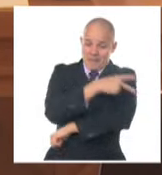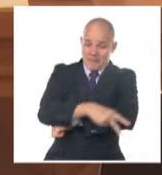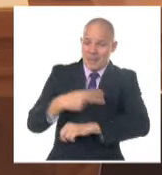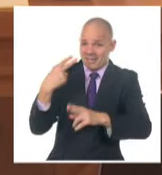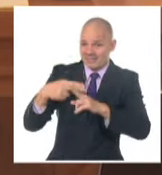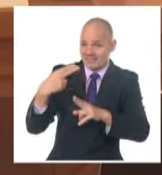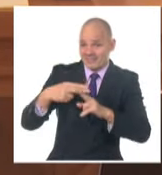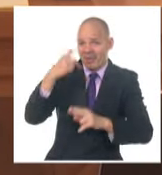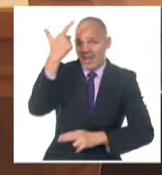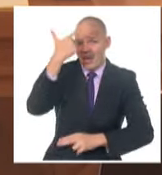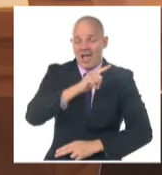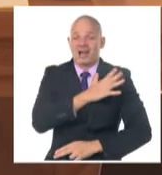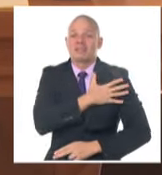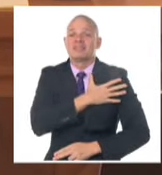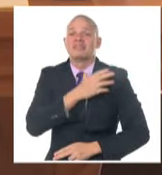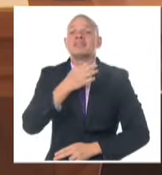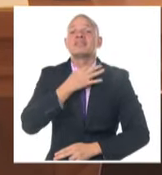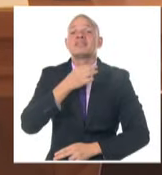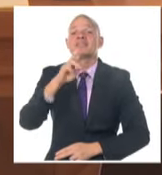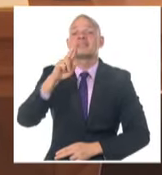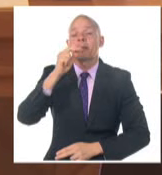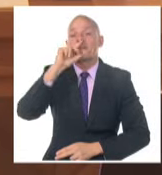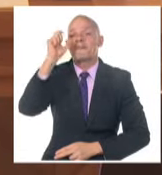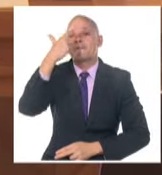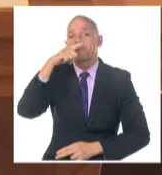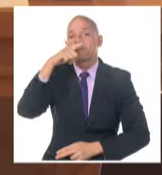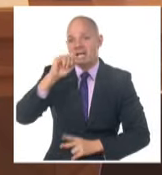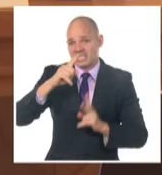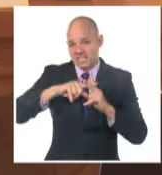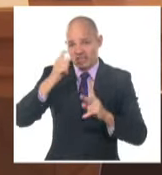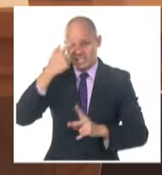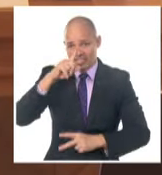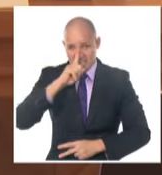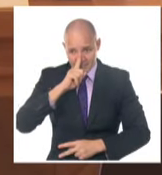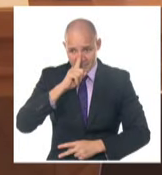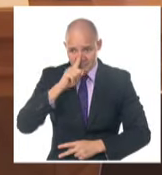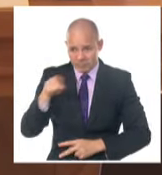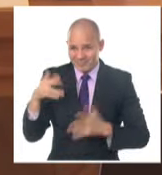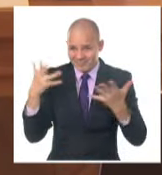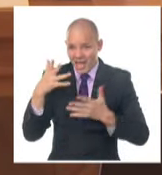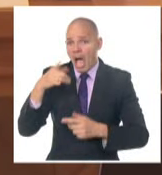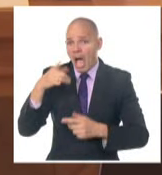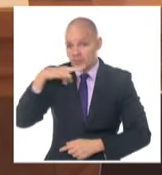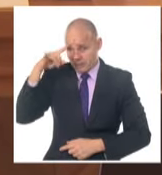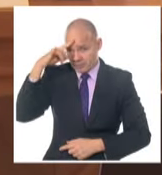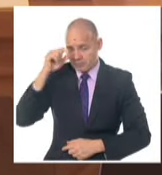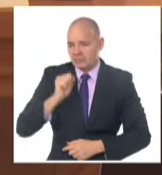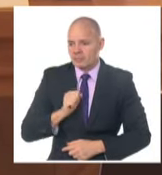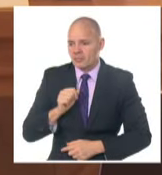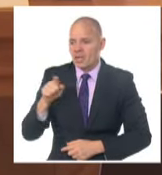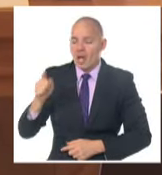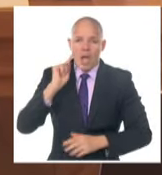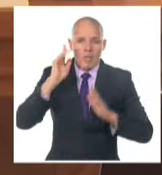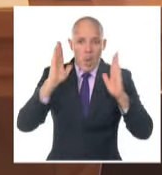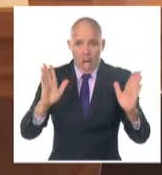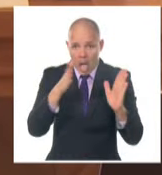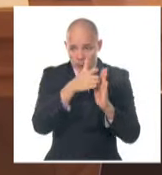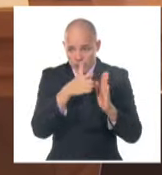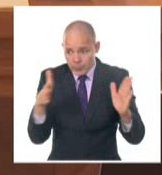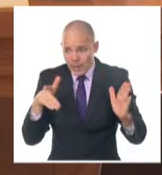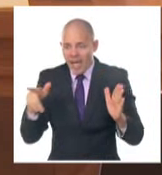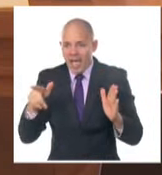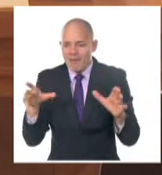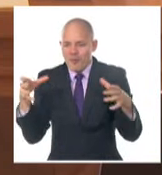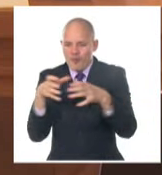un periodo especialmente complejo marcado por la pandemia COVID-19, que